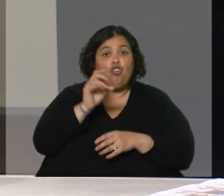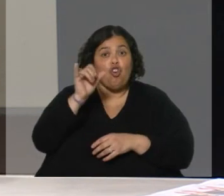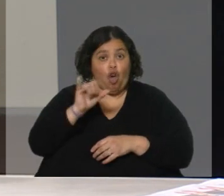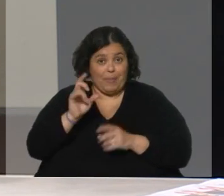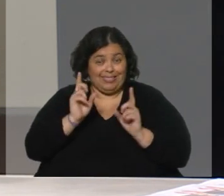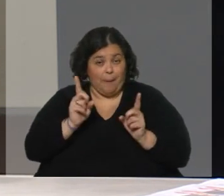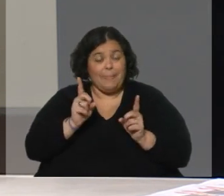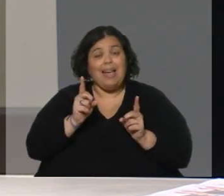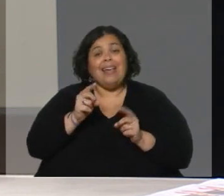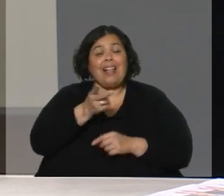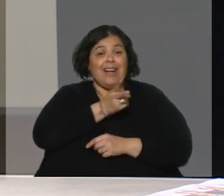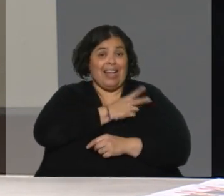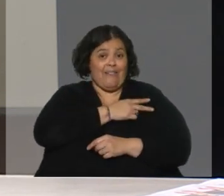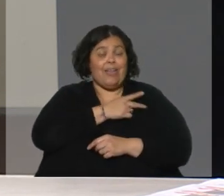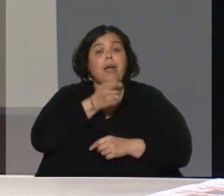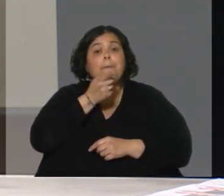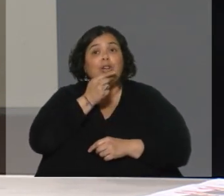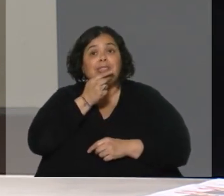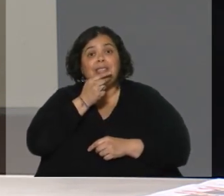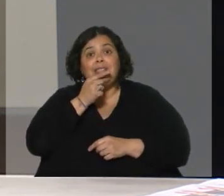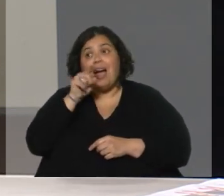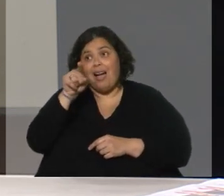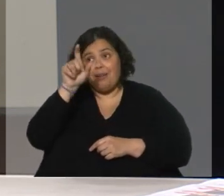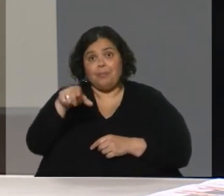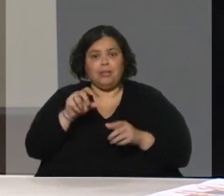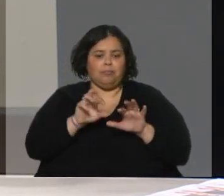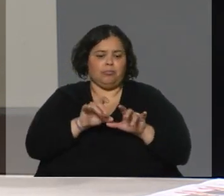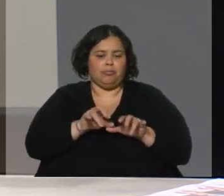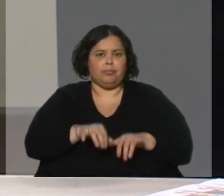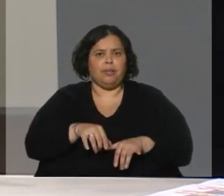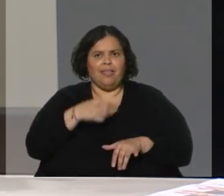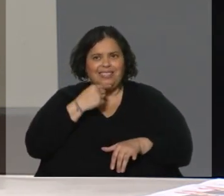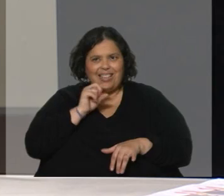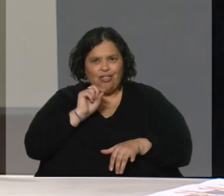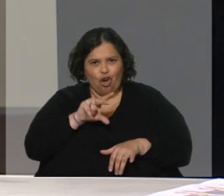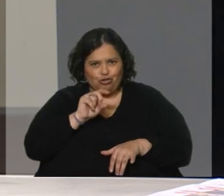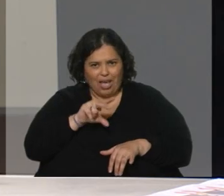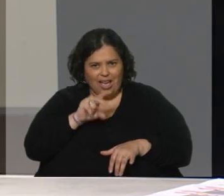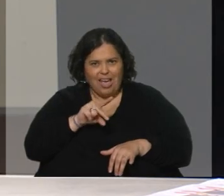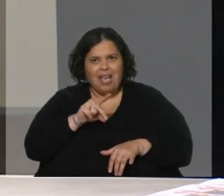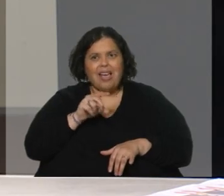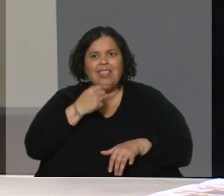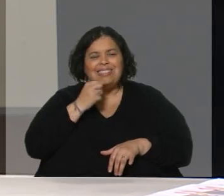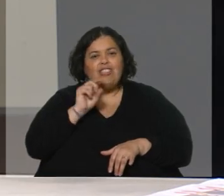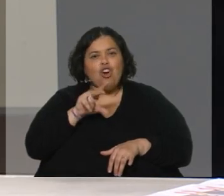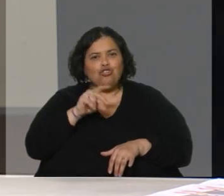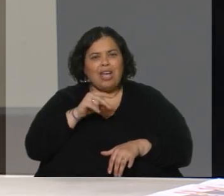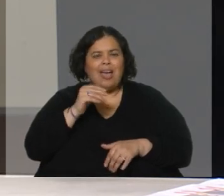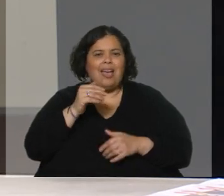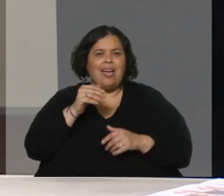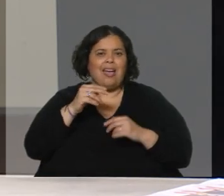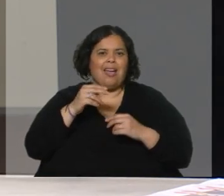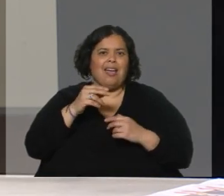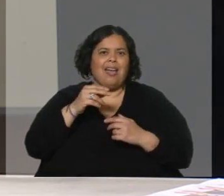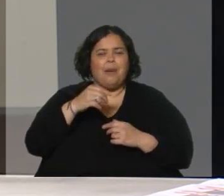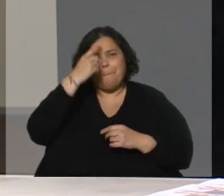se puso a navegar y me dice Gaby tenés 12 cuentas no tengo se cuentas yo tengo una miro